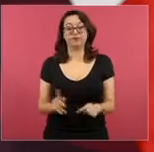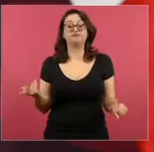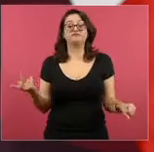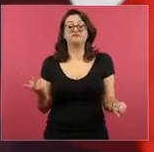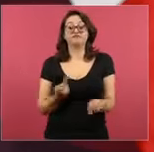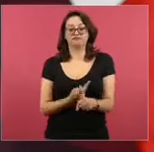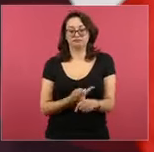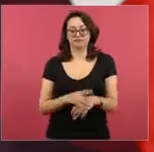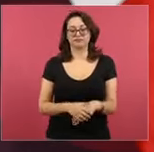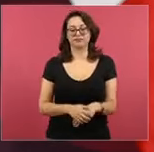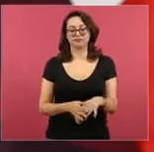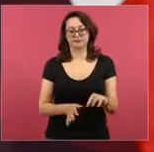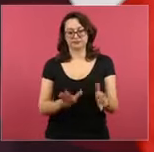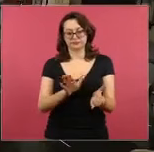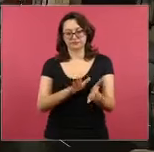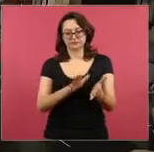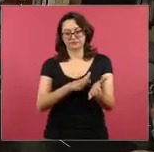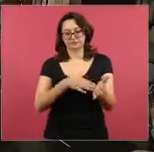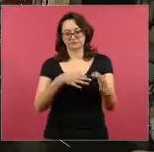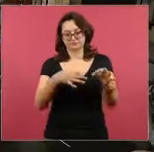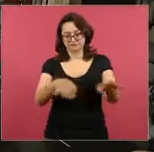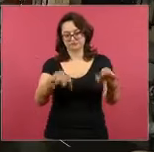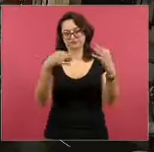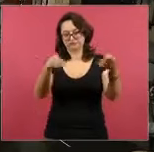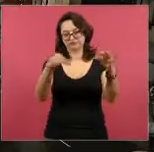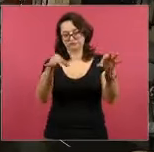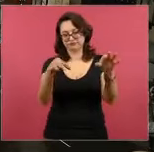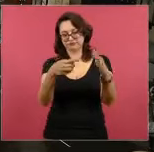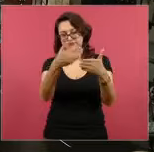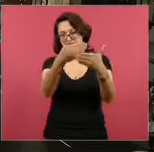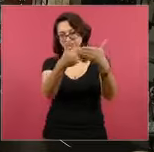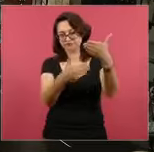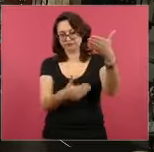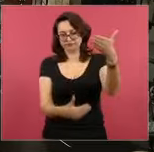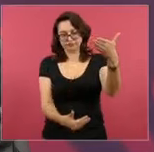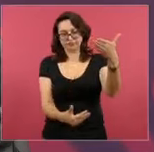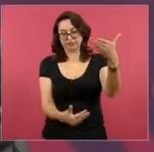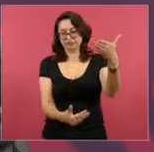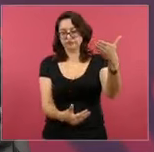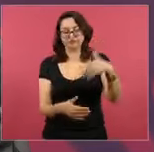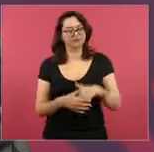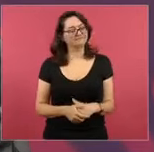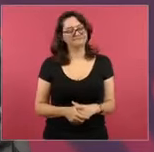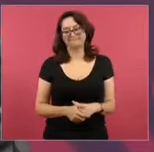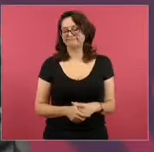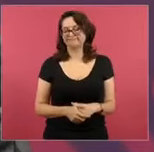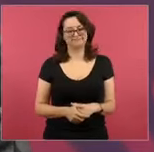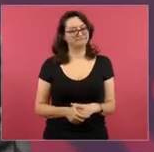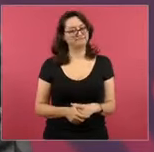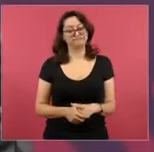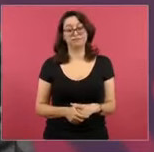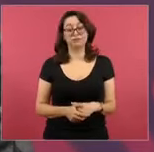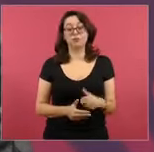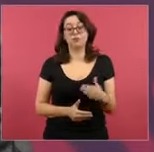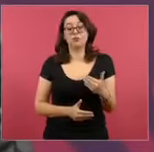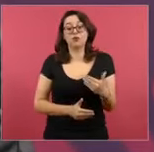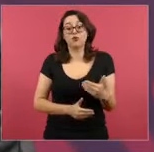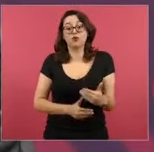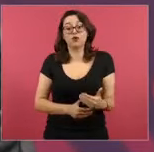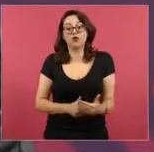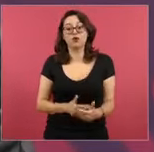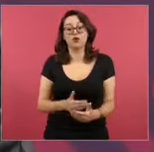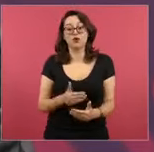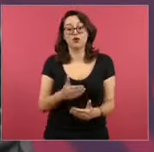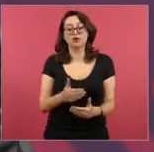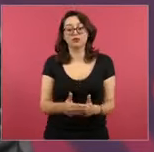un documento y el programa analítico es un proceso, y esto es lo más complicado que quizá por